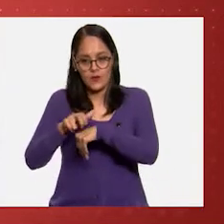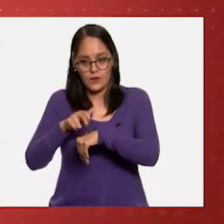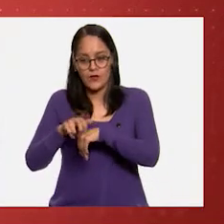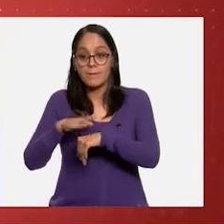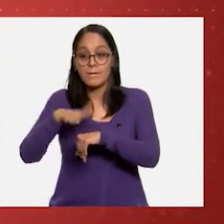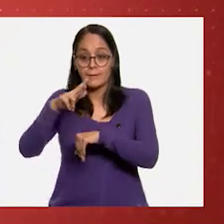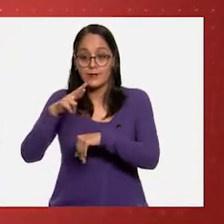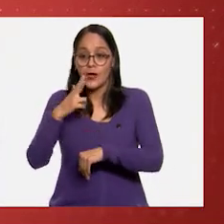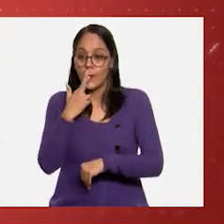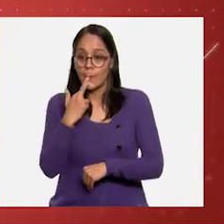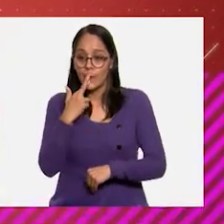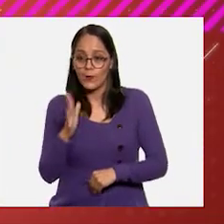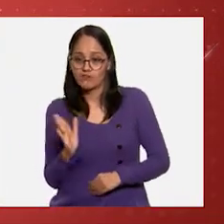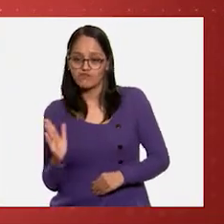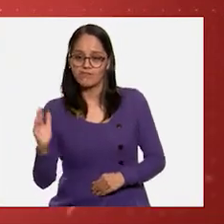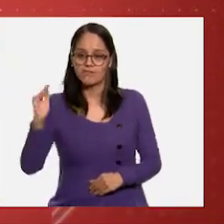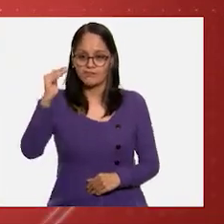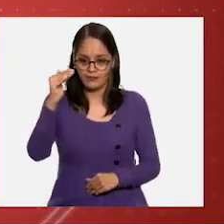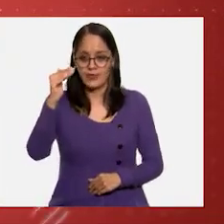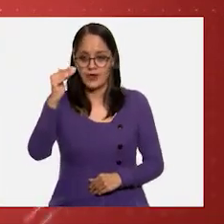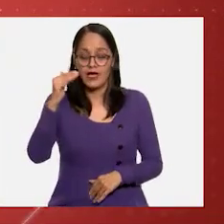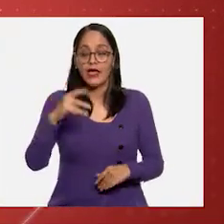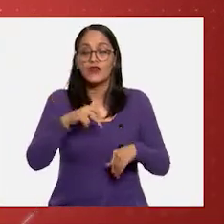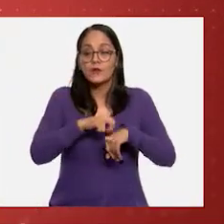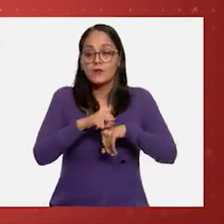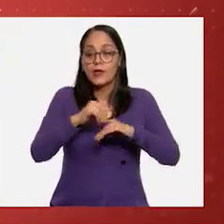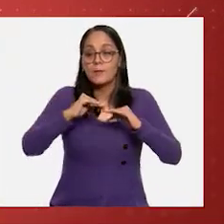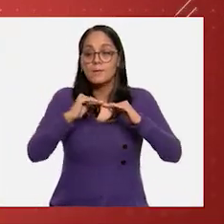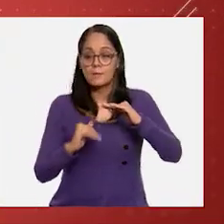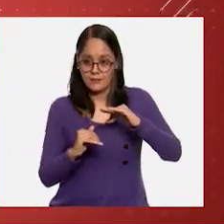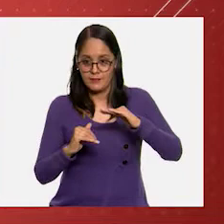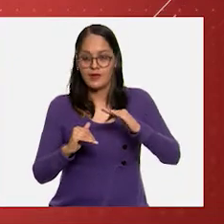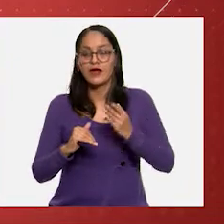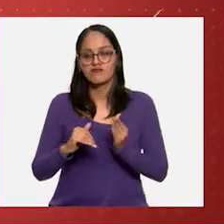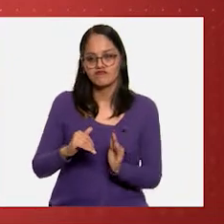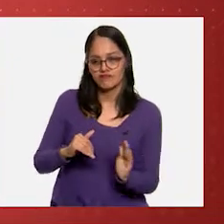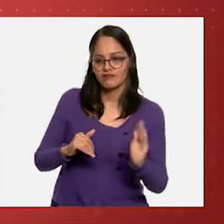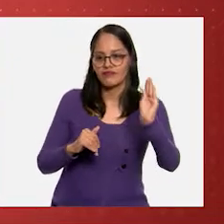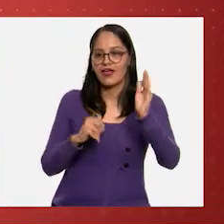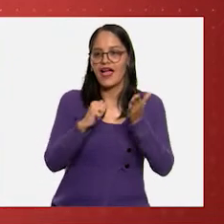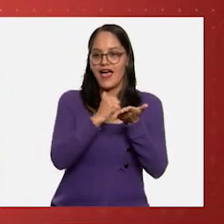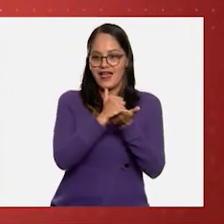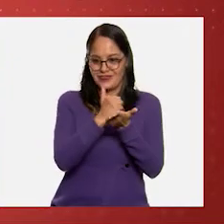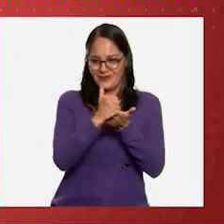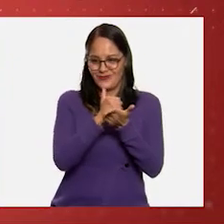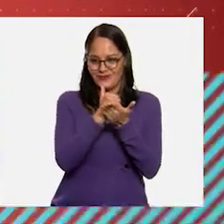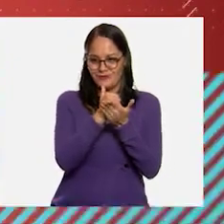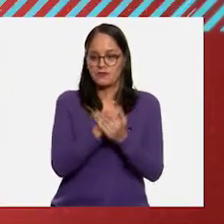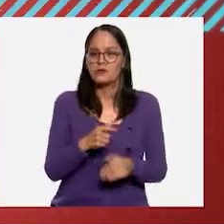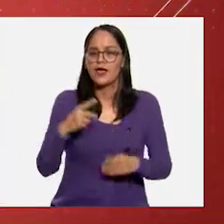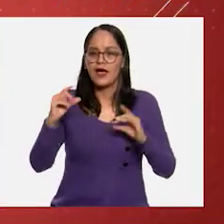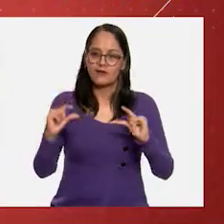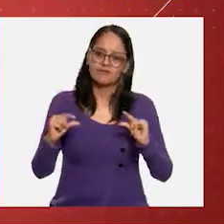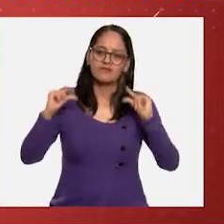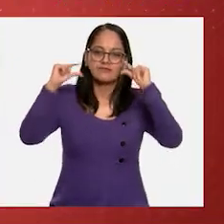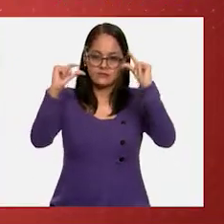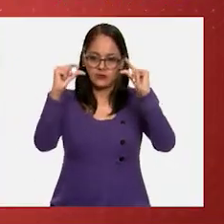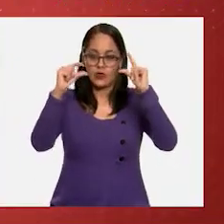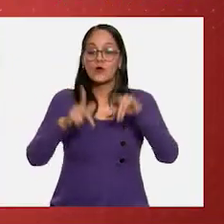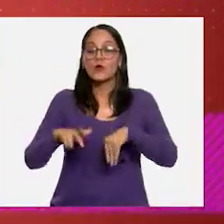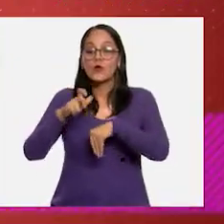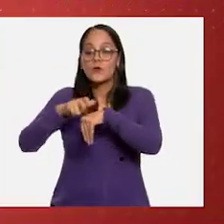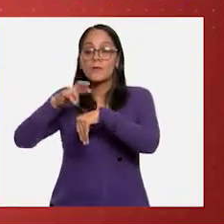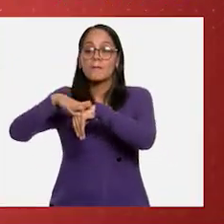casilla. Y ya sabes que los menores de cada casilla recorren la línea azul. ¿Qué números de los 3 pares son